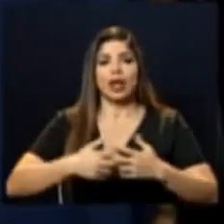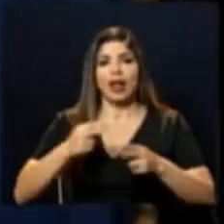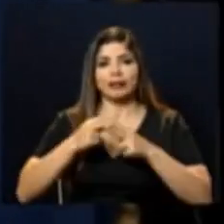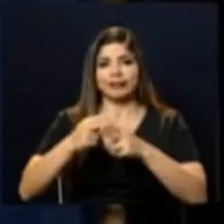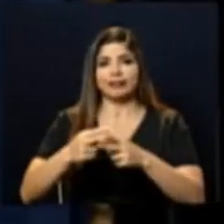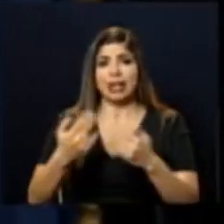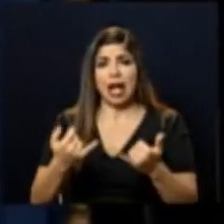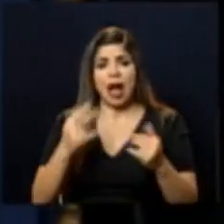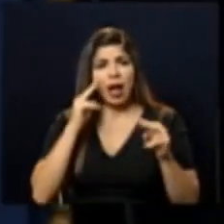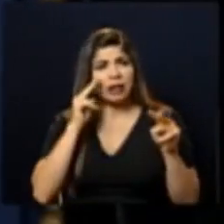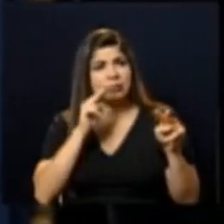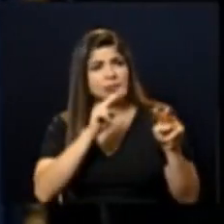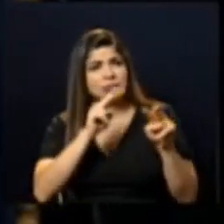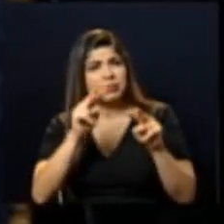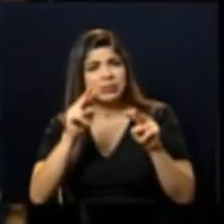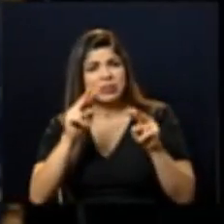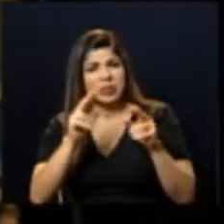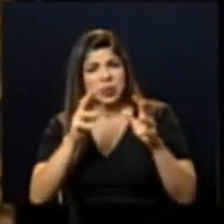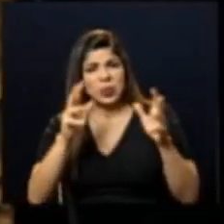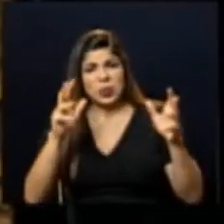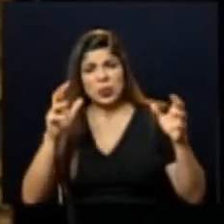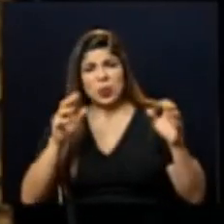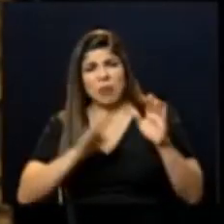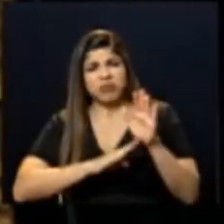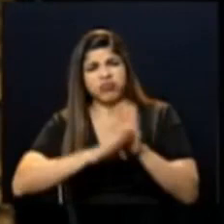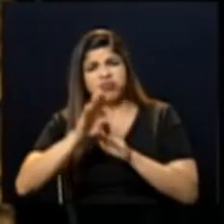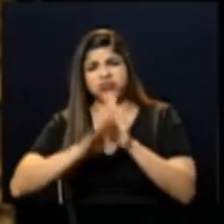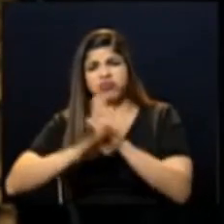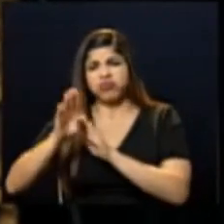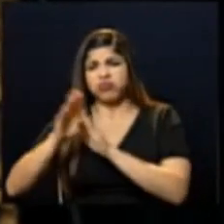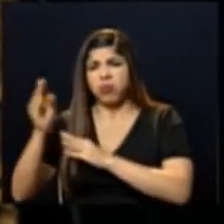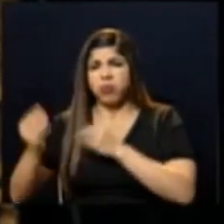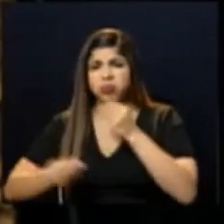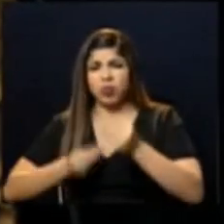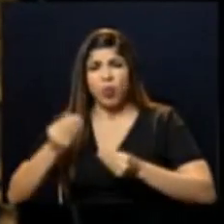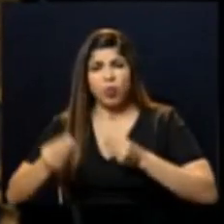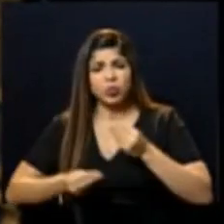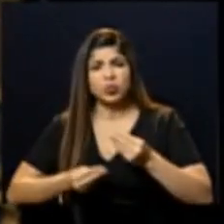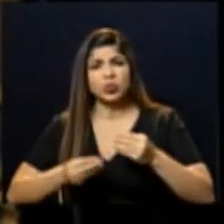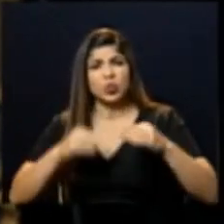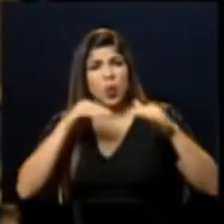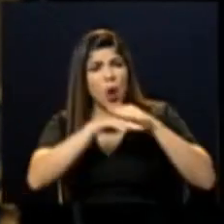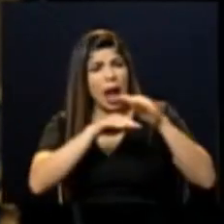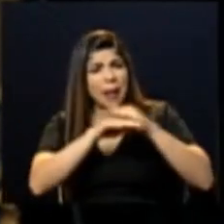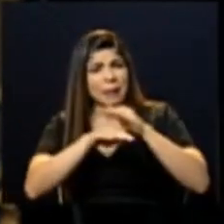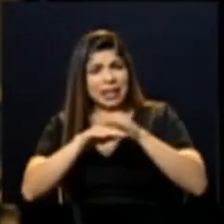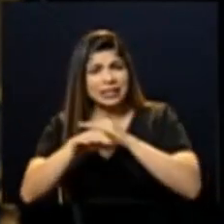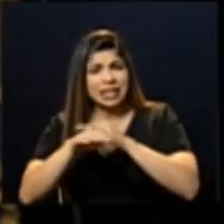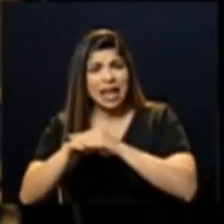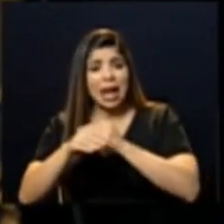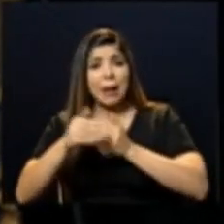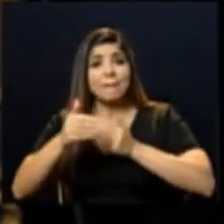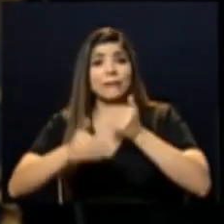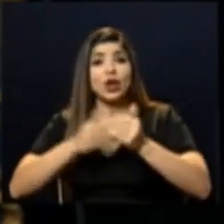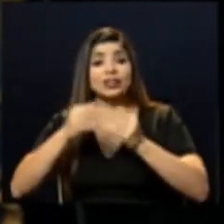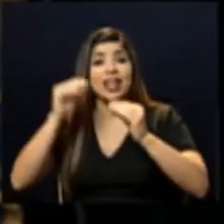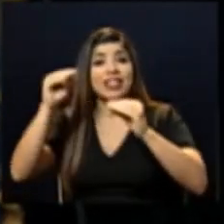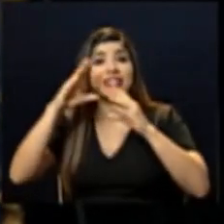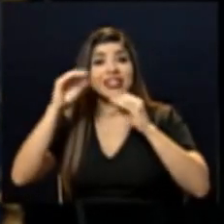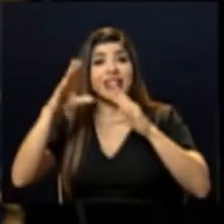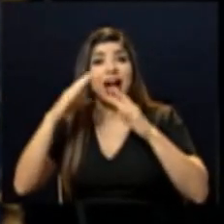Hoy vemos cómo crece de forma exponencial la capacidad para producir, almacenar y procesar